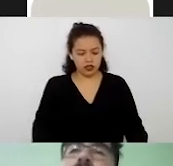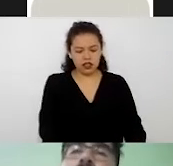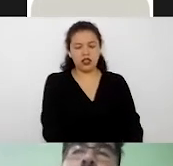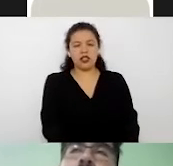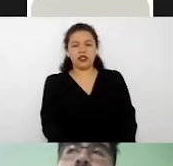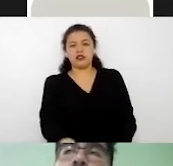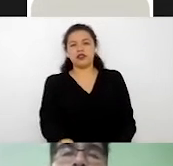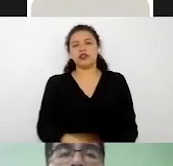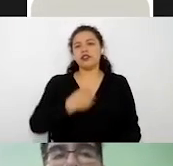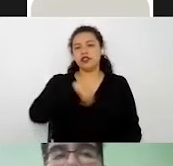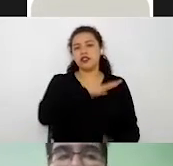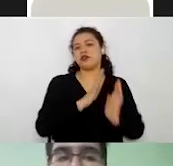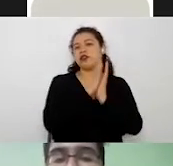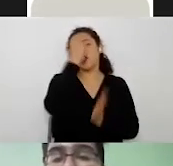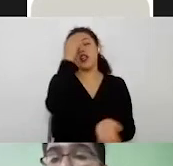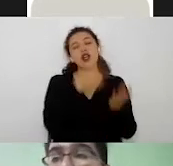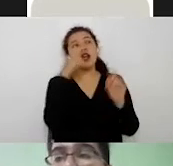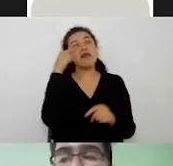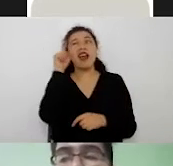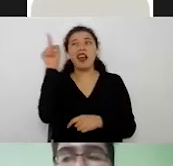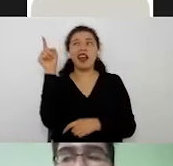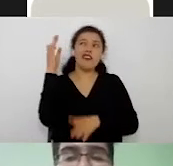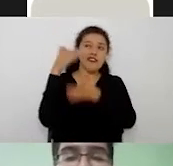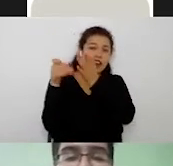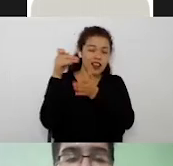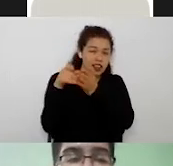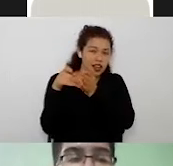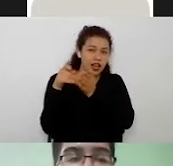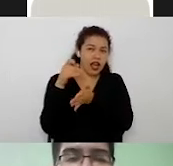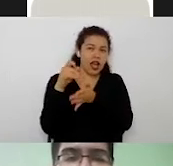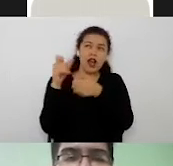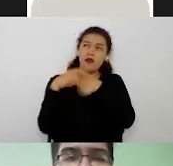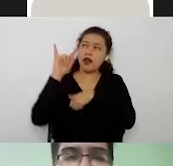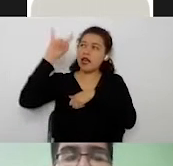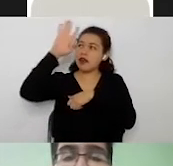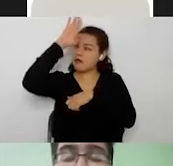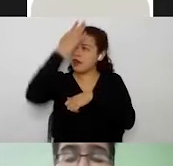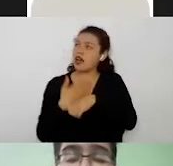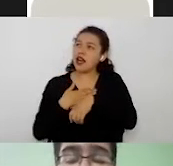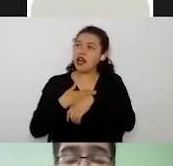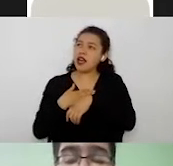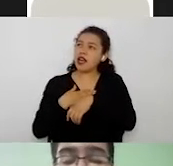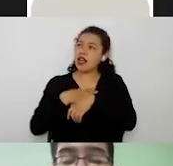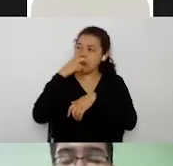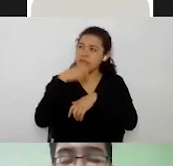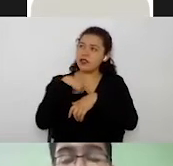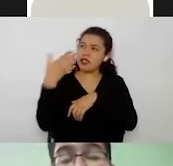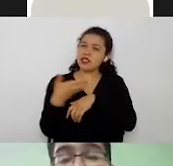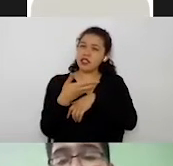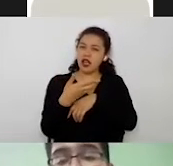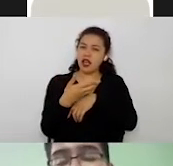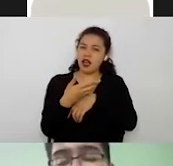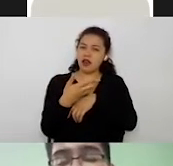oigan, creo que aquí hace falta pues alguna señalización que me diga que, por ejemplo, es muy común que a veces no